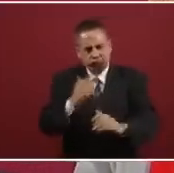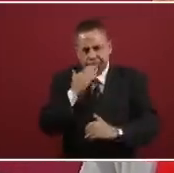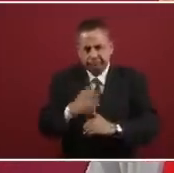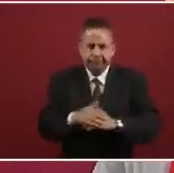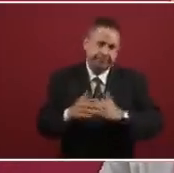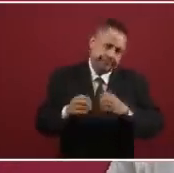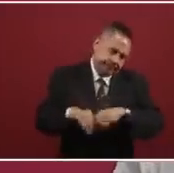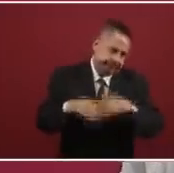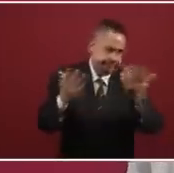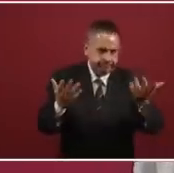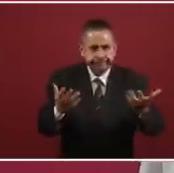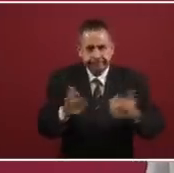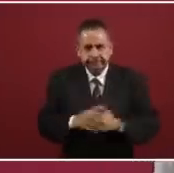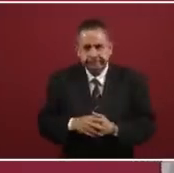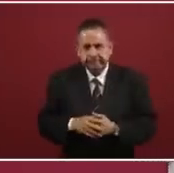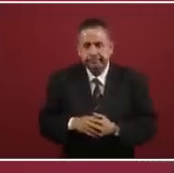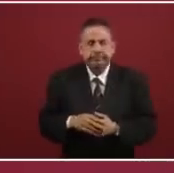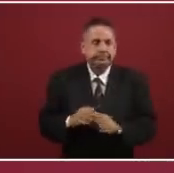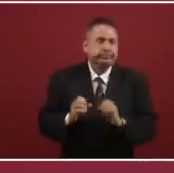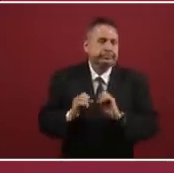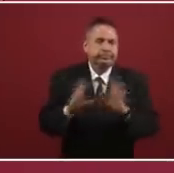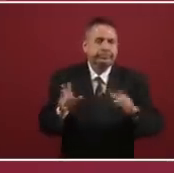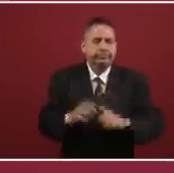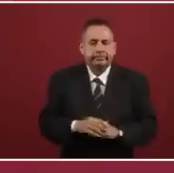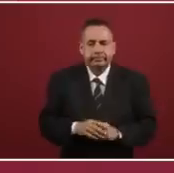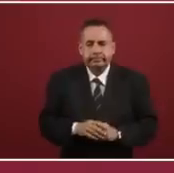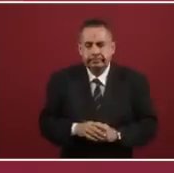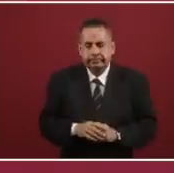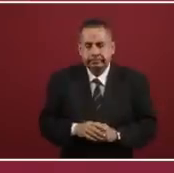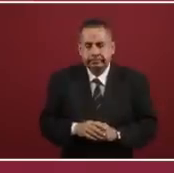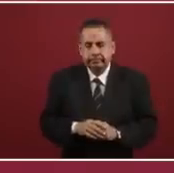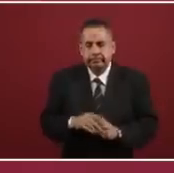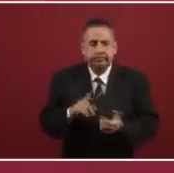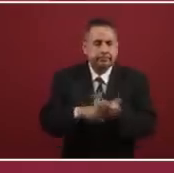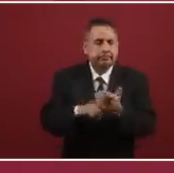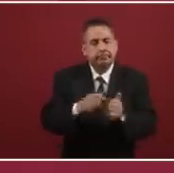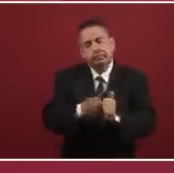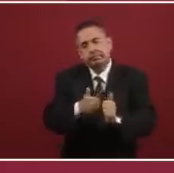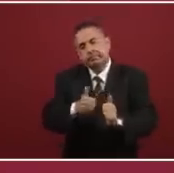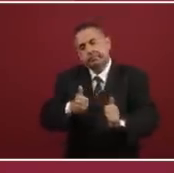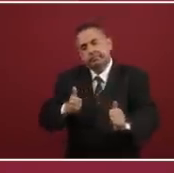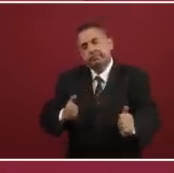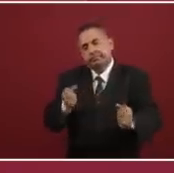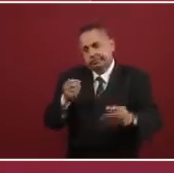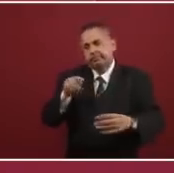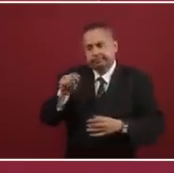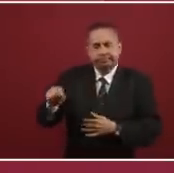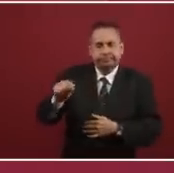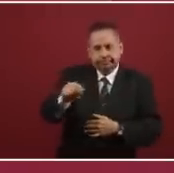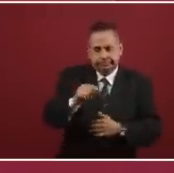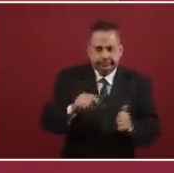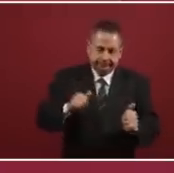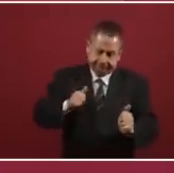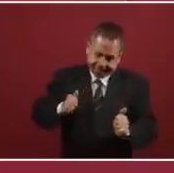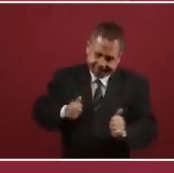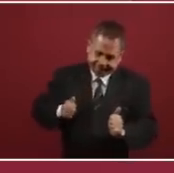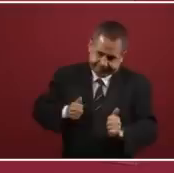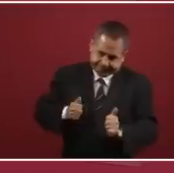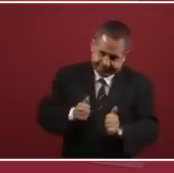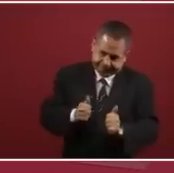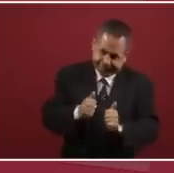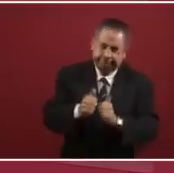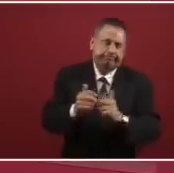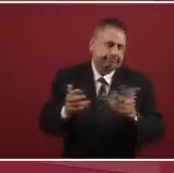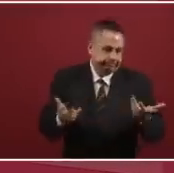Claro, es tanto el rezago, pues es cosa de que se